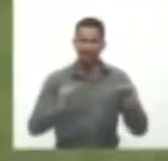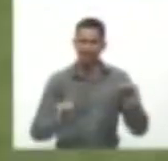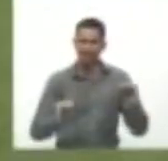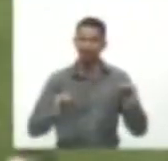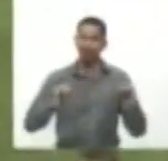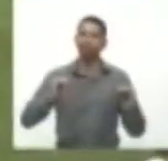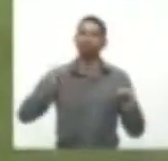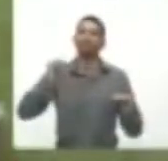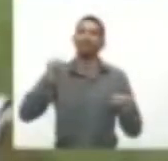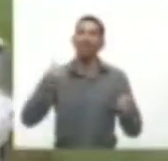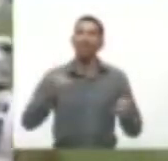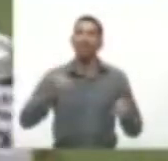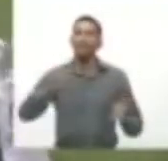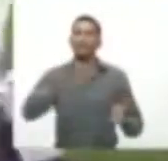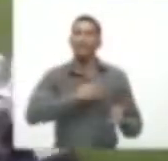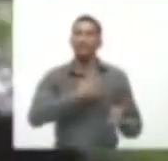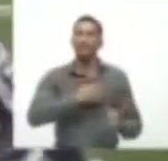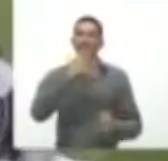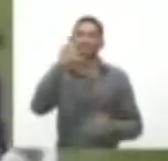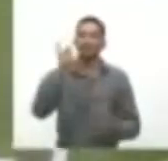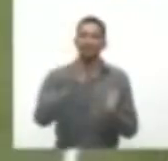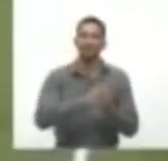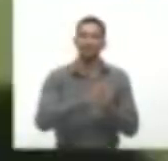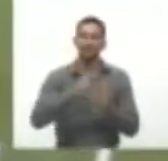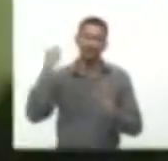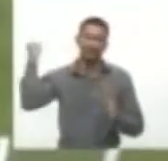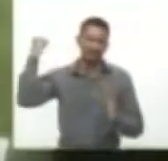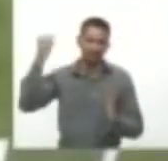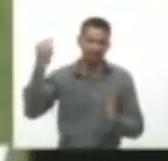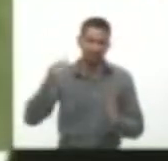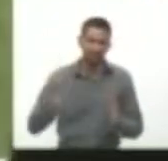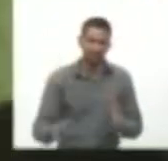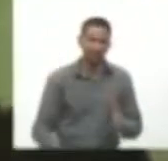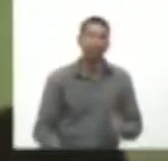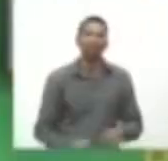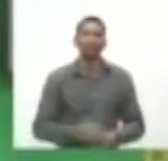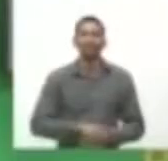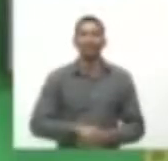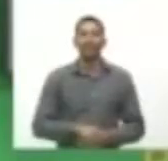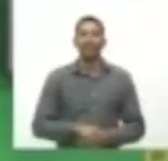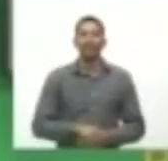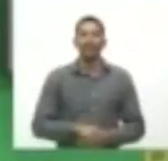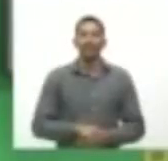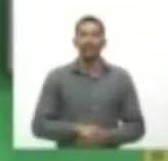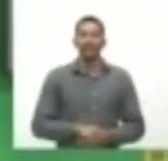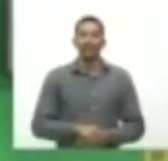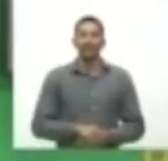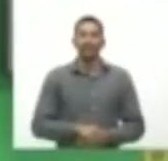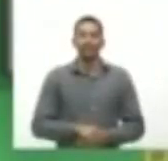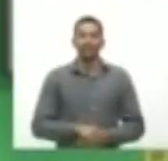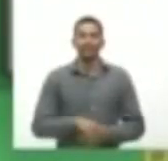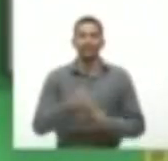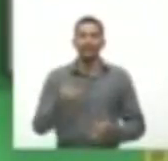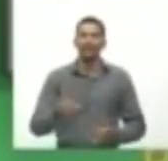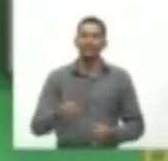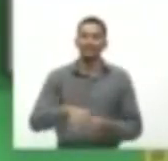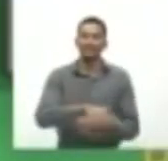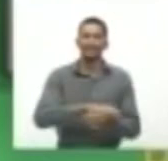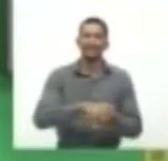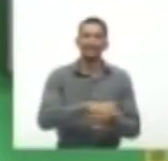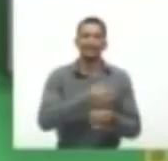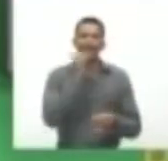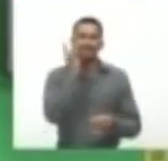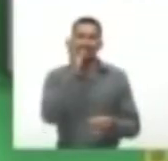consiguieron el 5º título de su historia, la mejor marca de todos los tiempos. Un panorama desolador tiene la selección